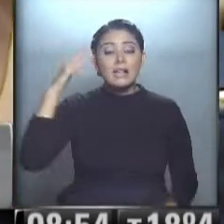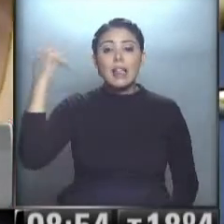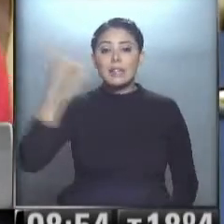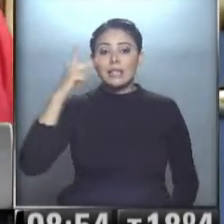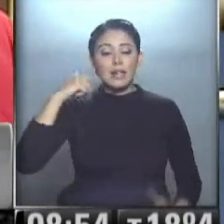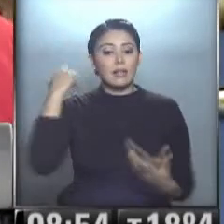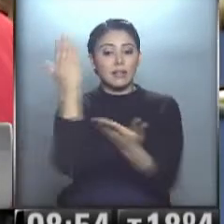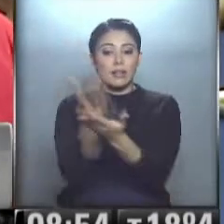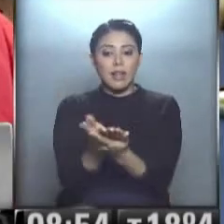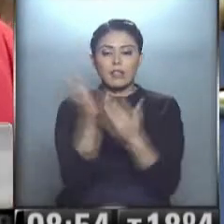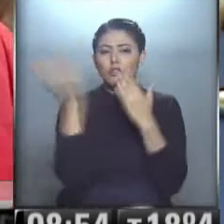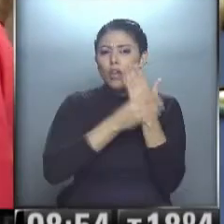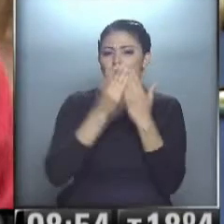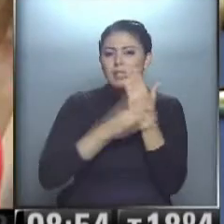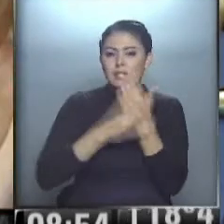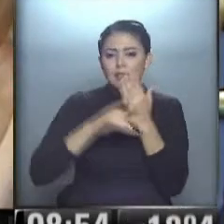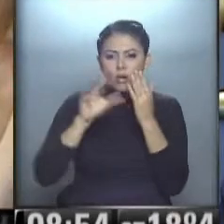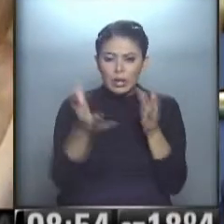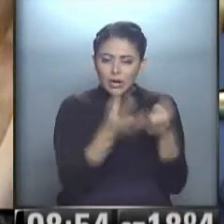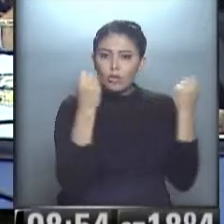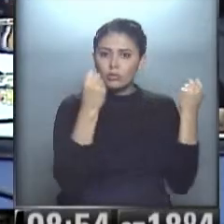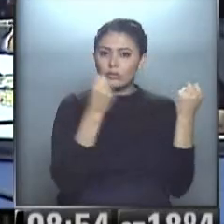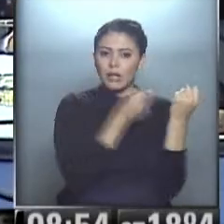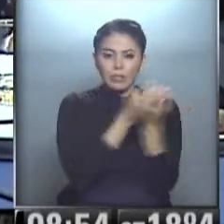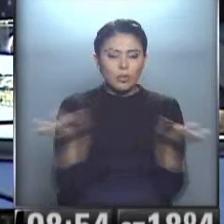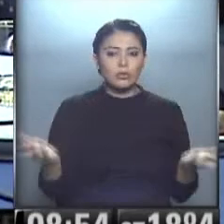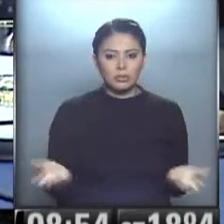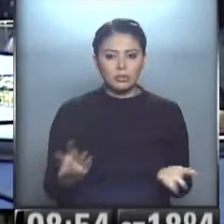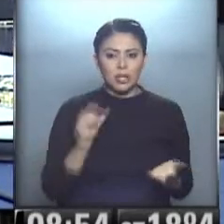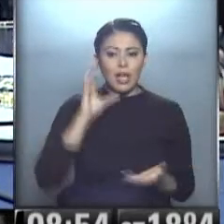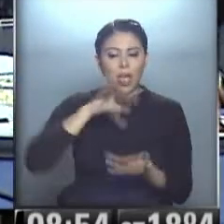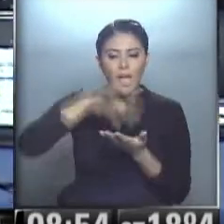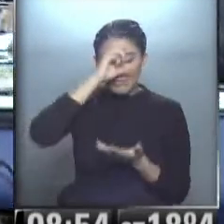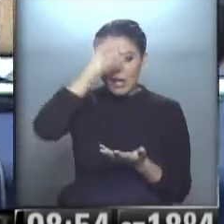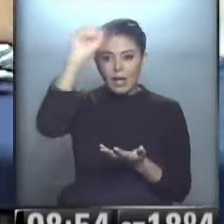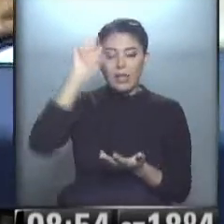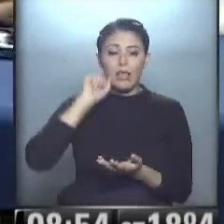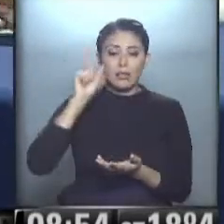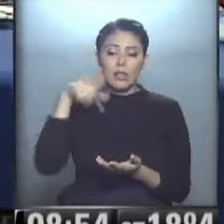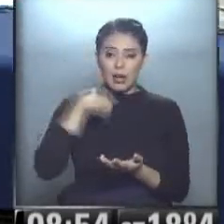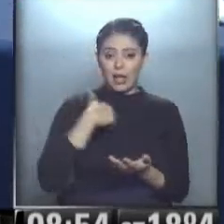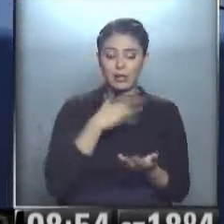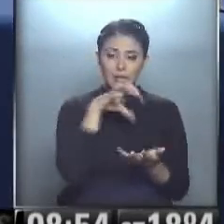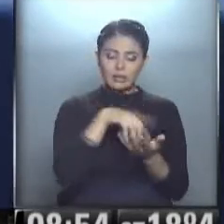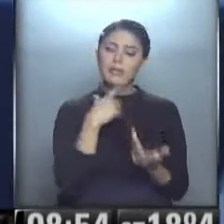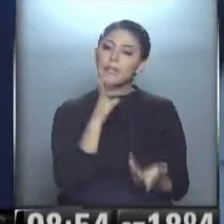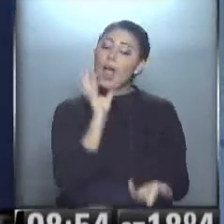entrega de archivos desclasificados que tenía la embajada hacia nuestro país y creo que también